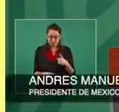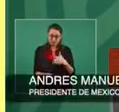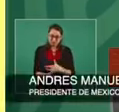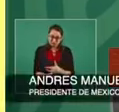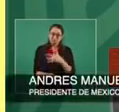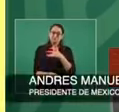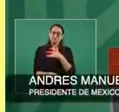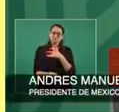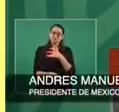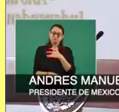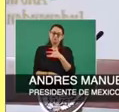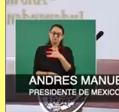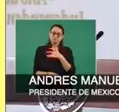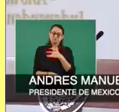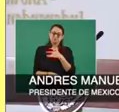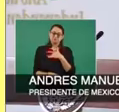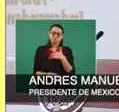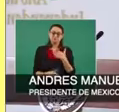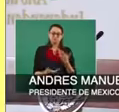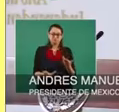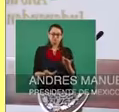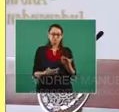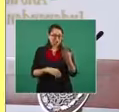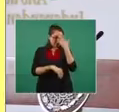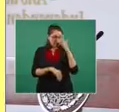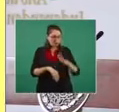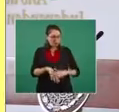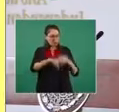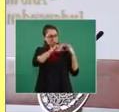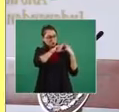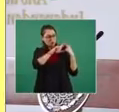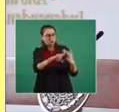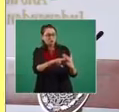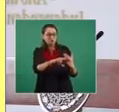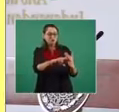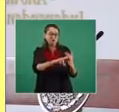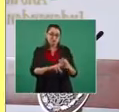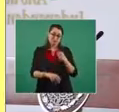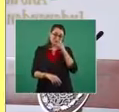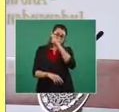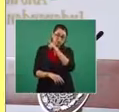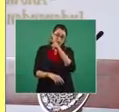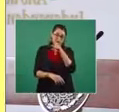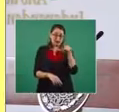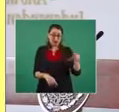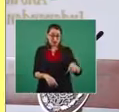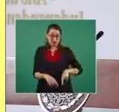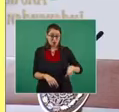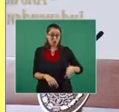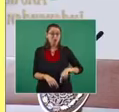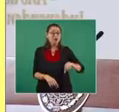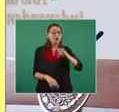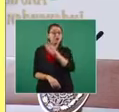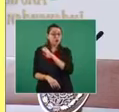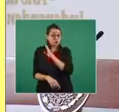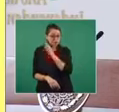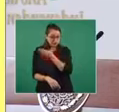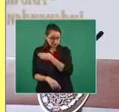consideramos que era importante el que el gobierno de España,